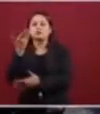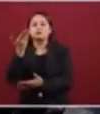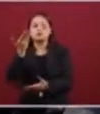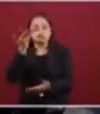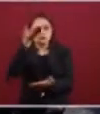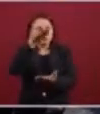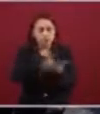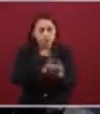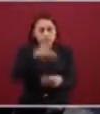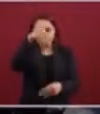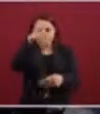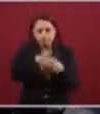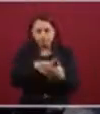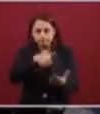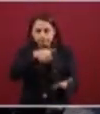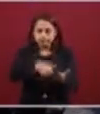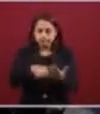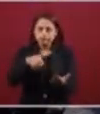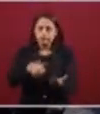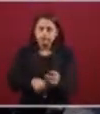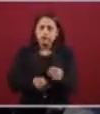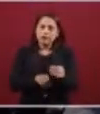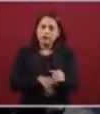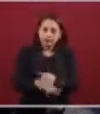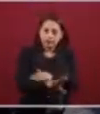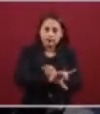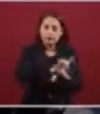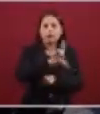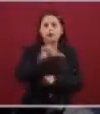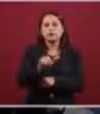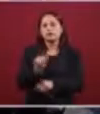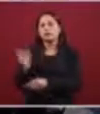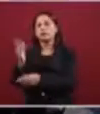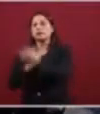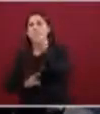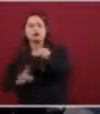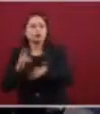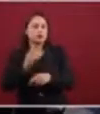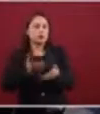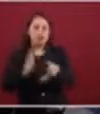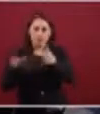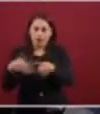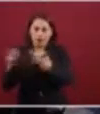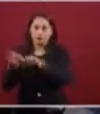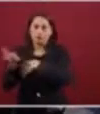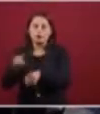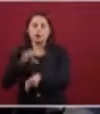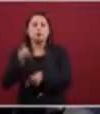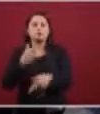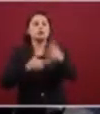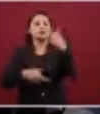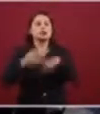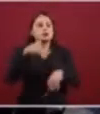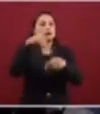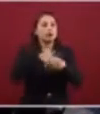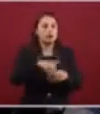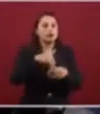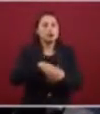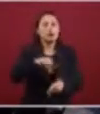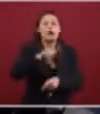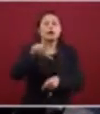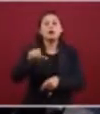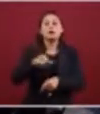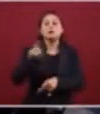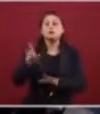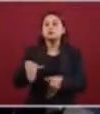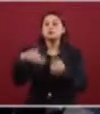tarjeta, casi checar entrada, salida, y además de eso, tener que hacer investigaciones contra periodistas, contra políticos, incluso a